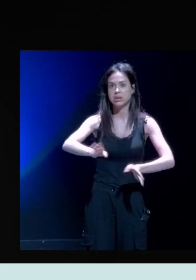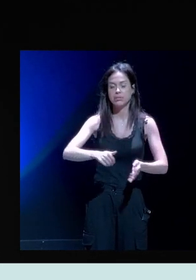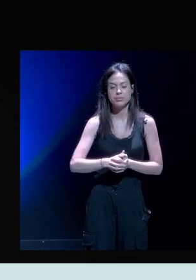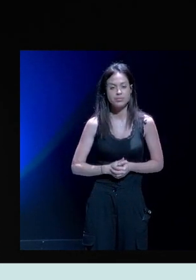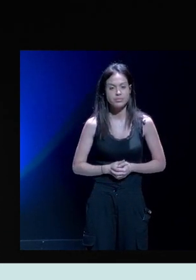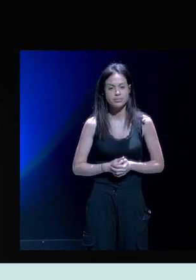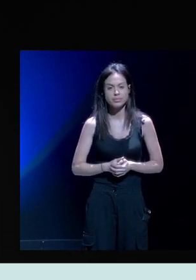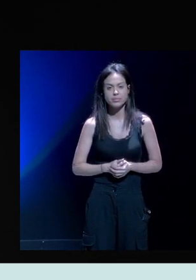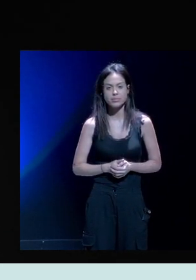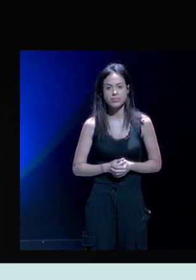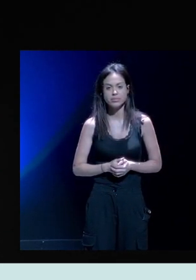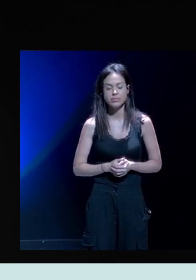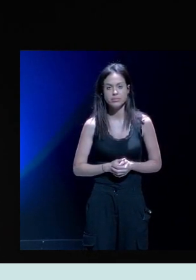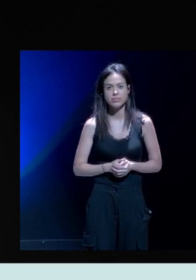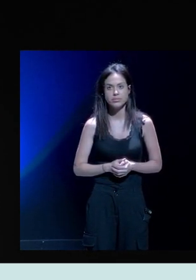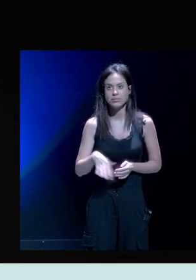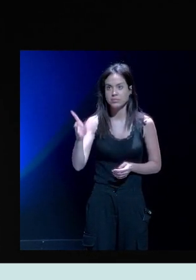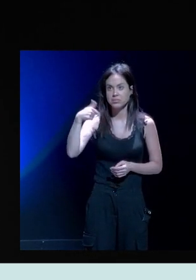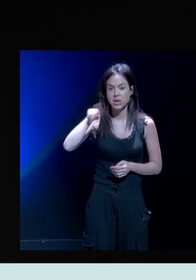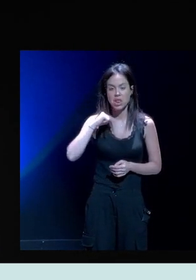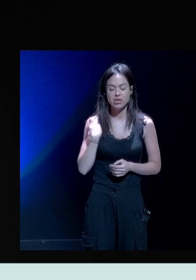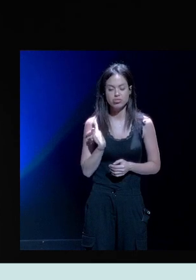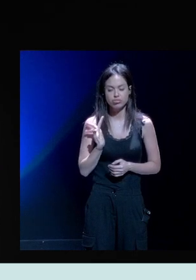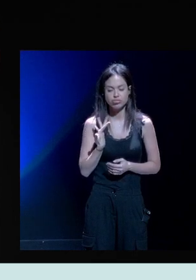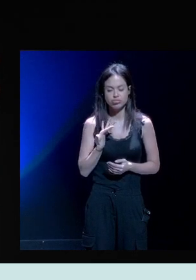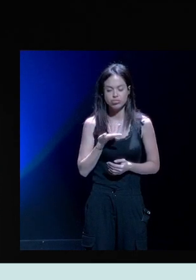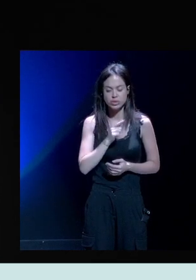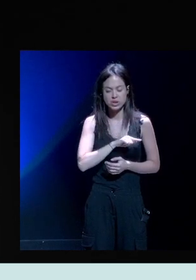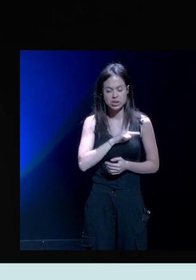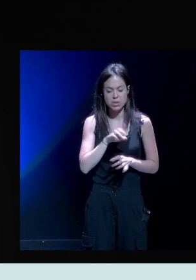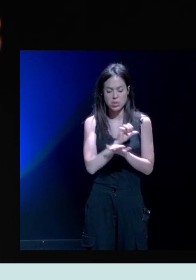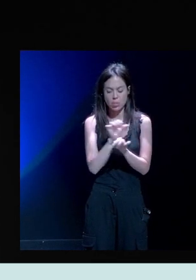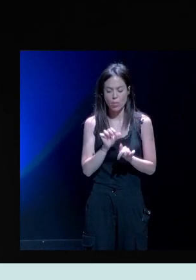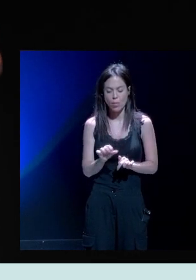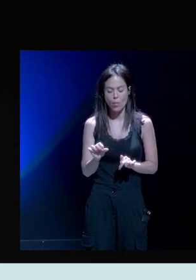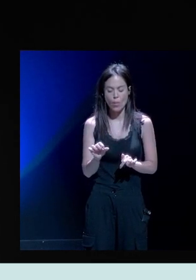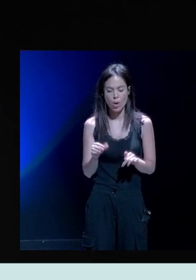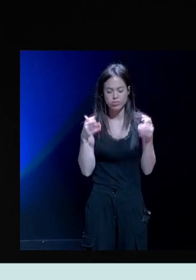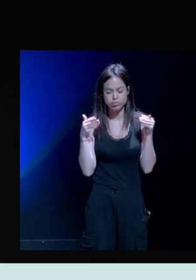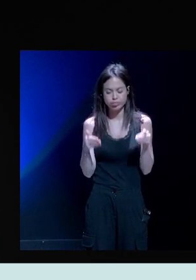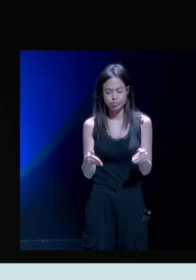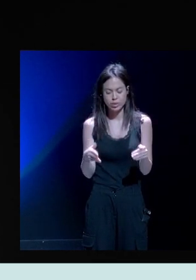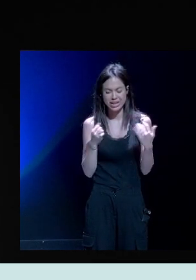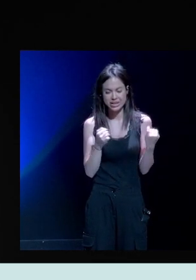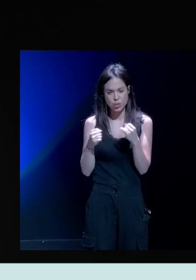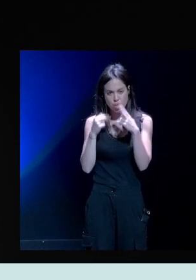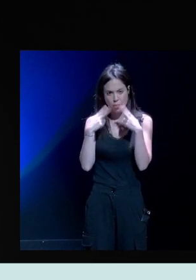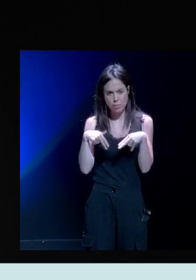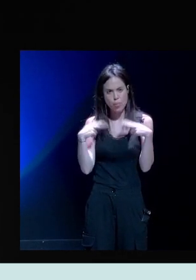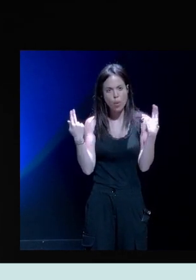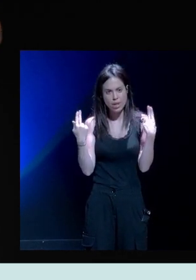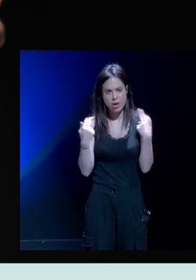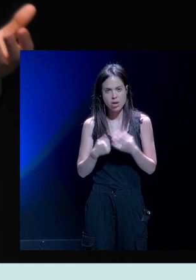se sienten más representados con un modelo que da más importancia a las instituciones públicas